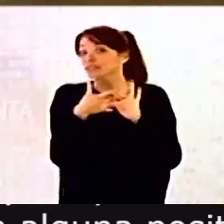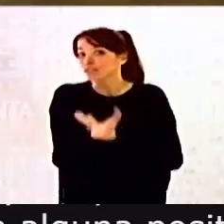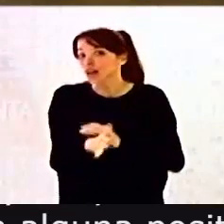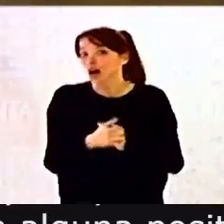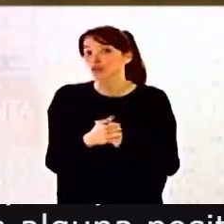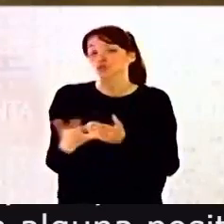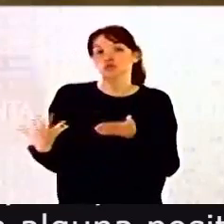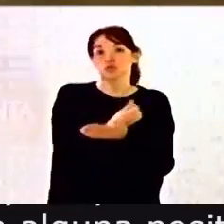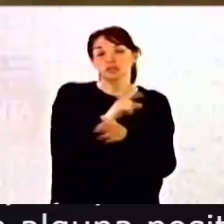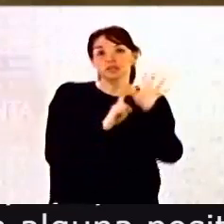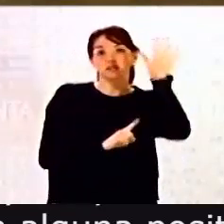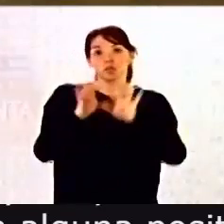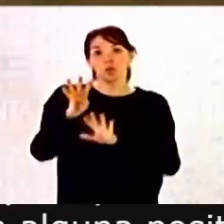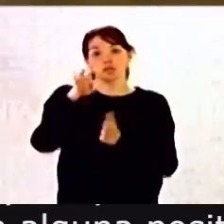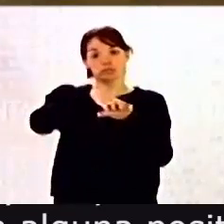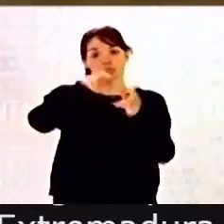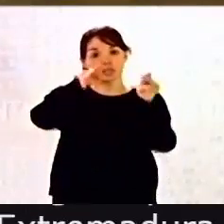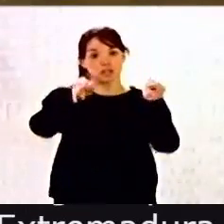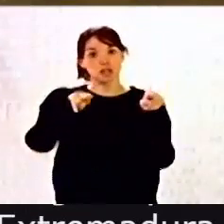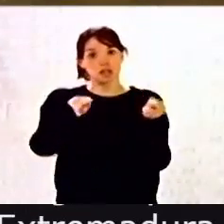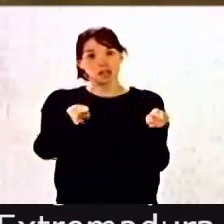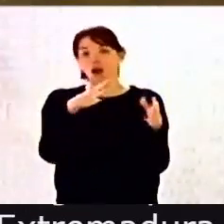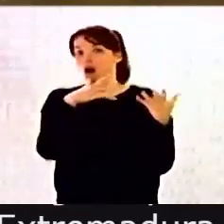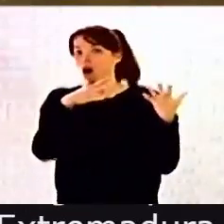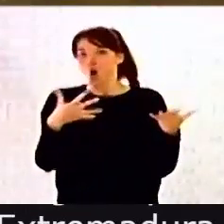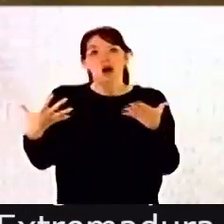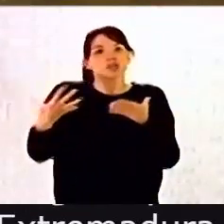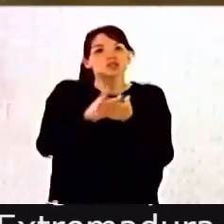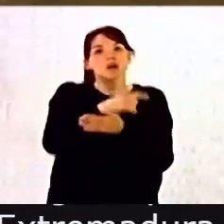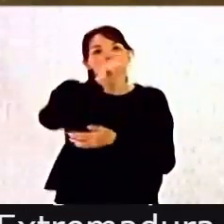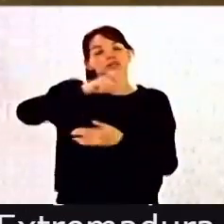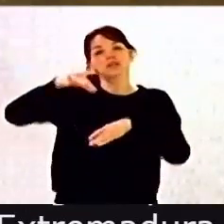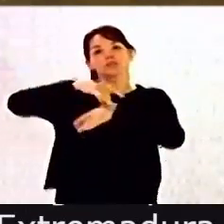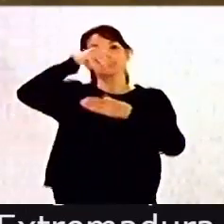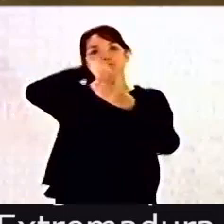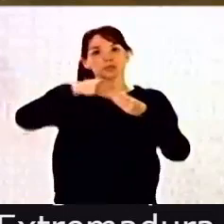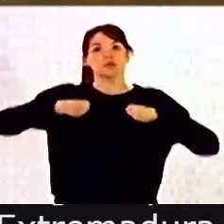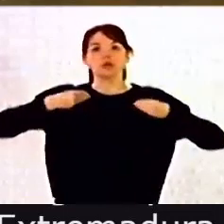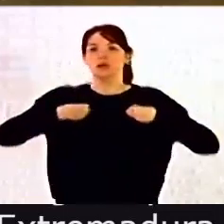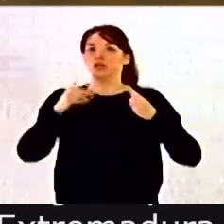esas 64 residencias tengan hoy casos positivos